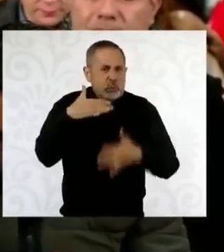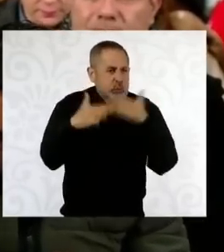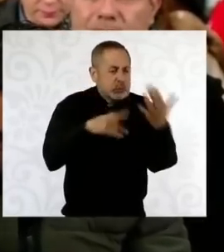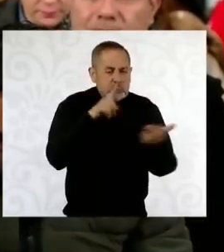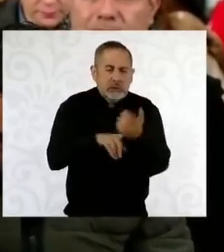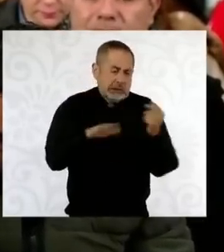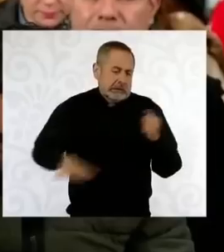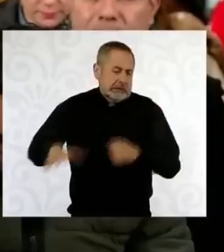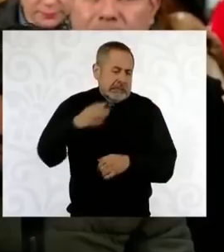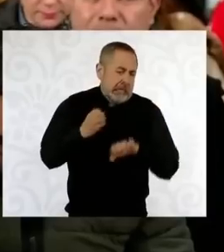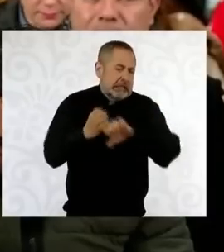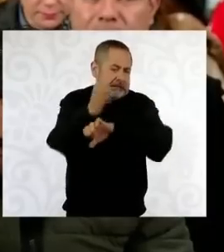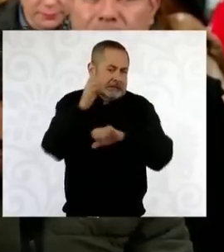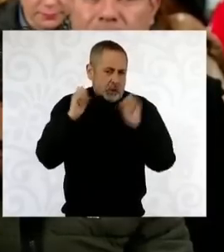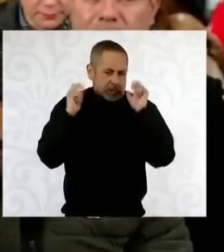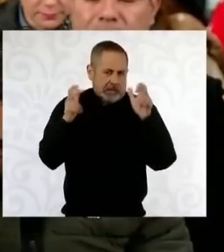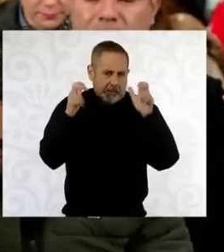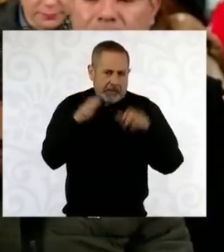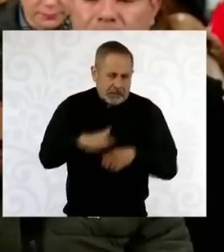en un estado donde se ha